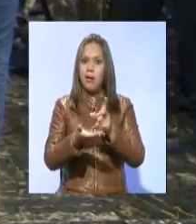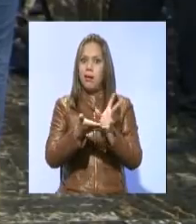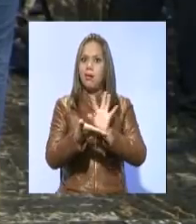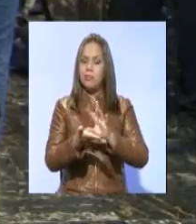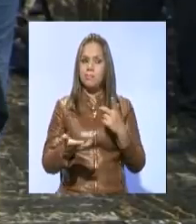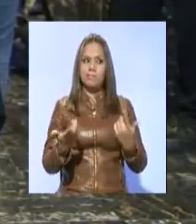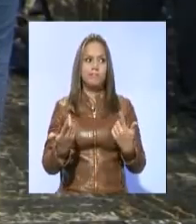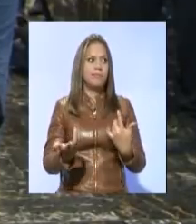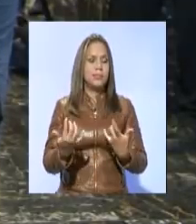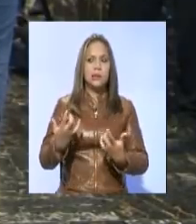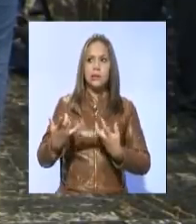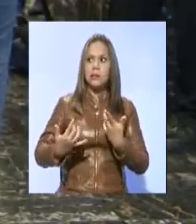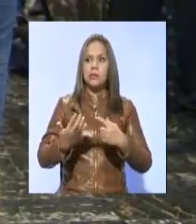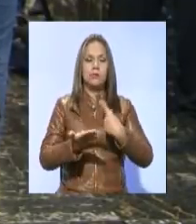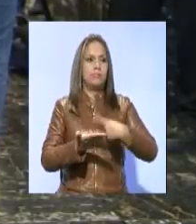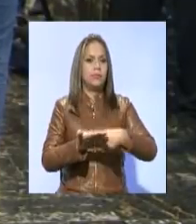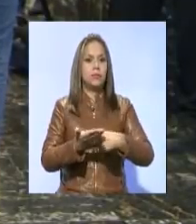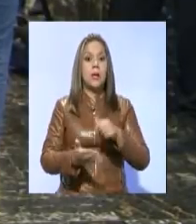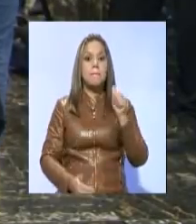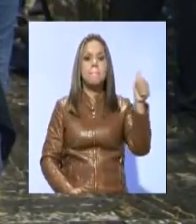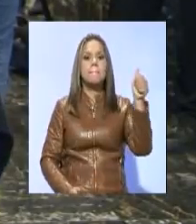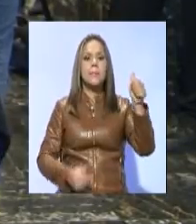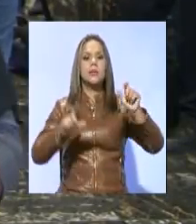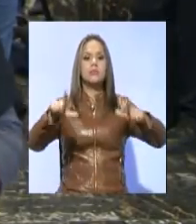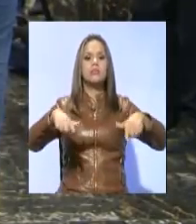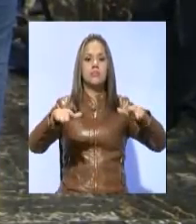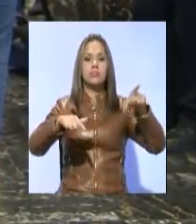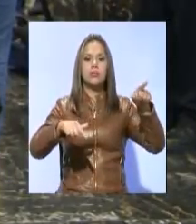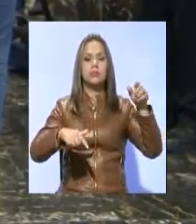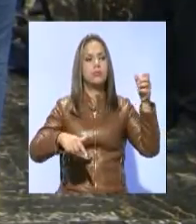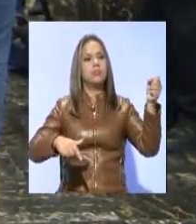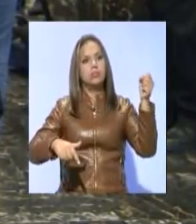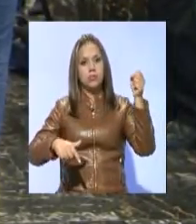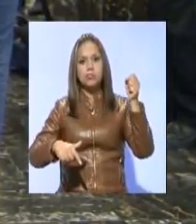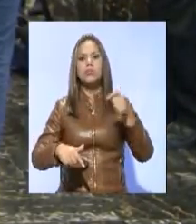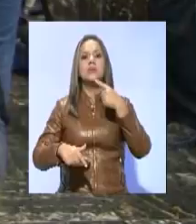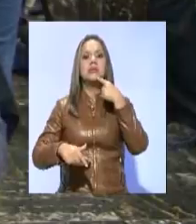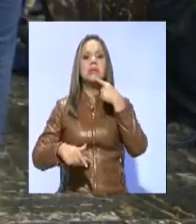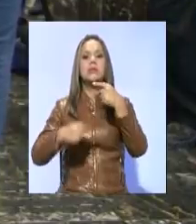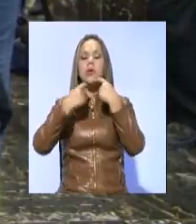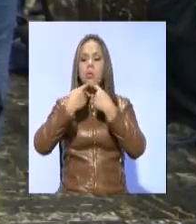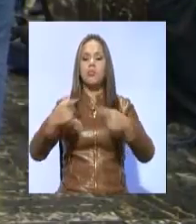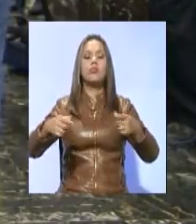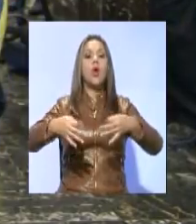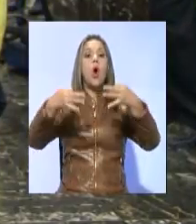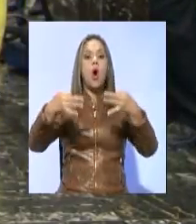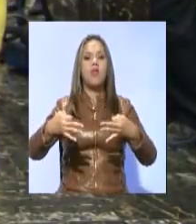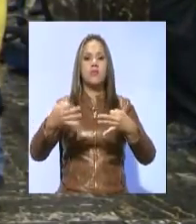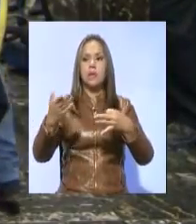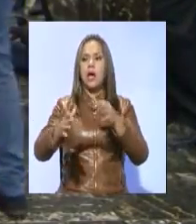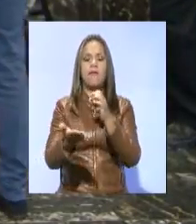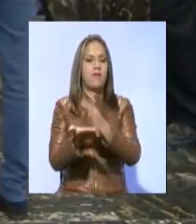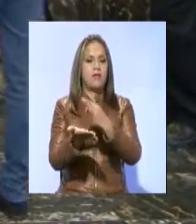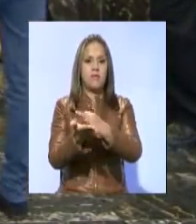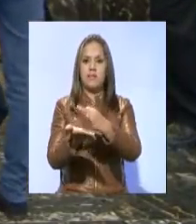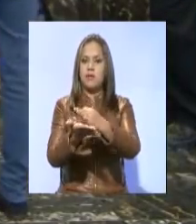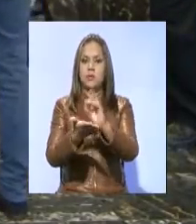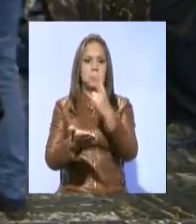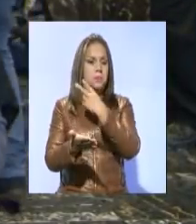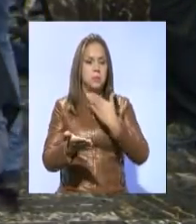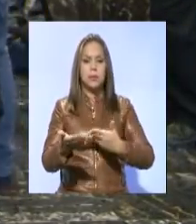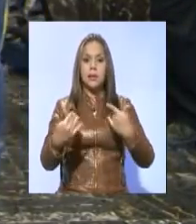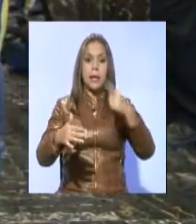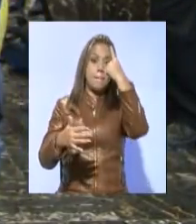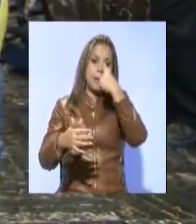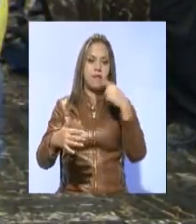Torres, será el presidente de la República quien dé paso a este abandono de cargo y a su vez pueda enviar la terna respectiva para elegir